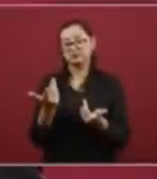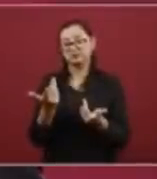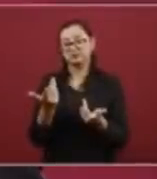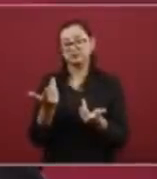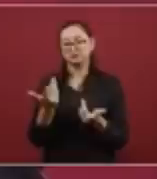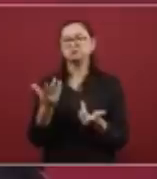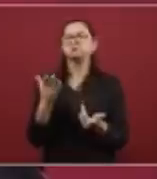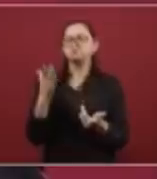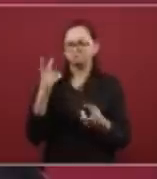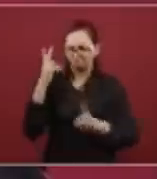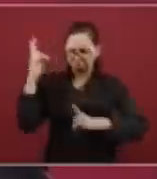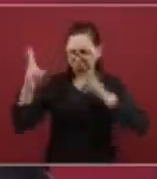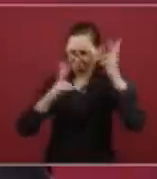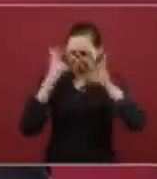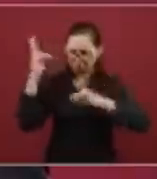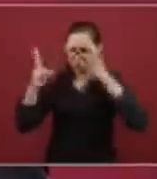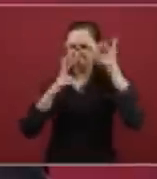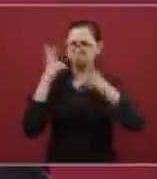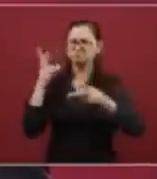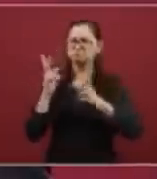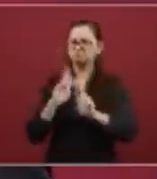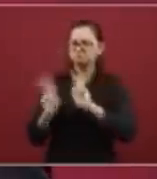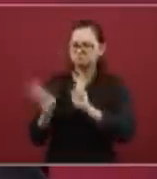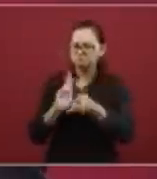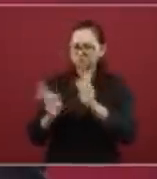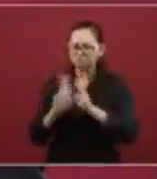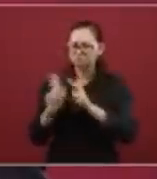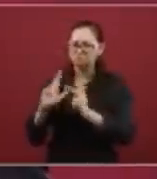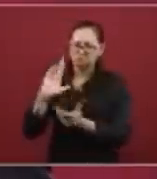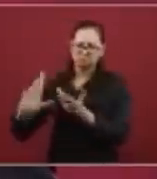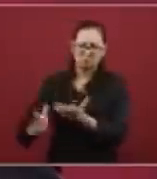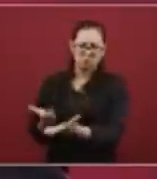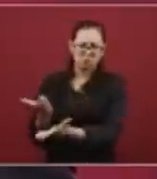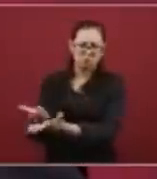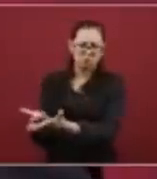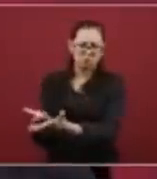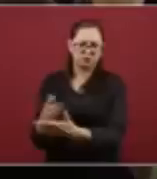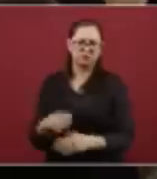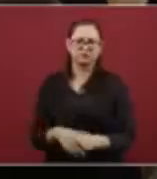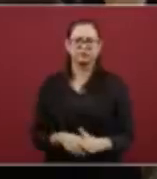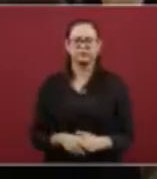a visitarlos, a entrevistarse con ellos y a hacerles el planteamiento.